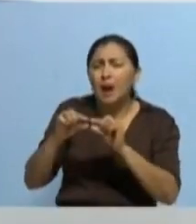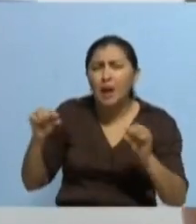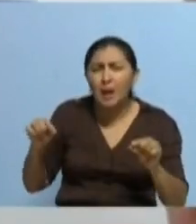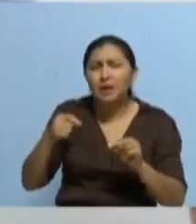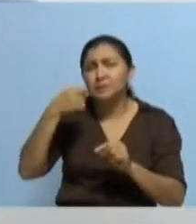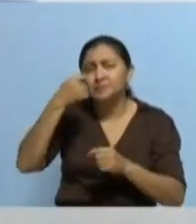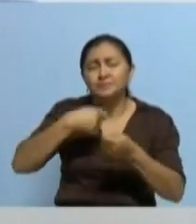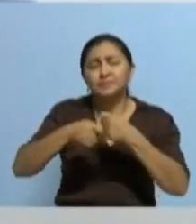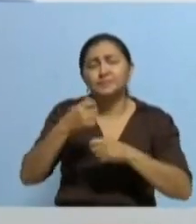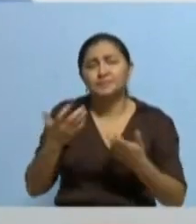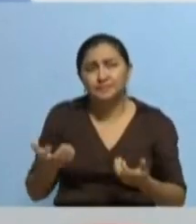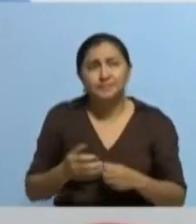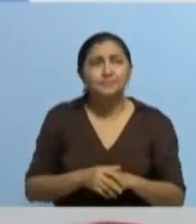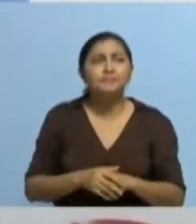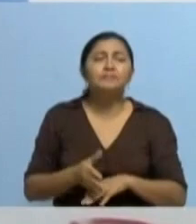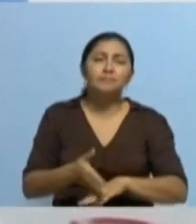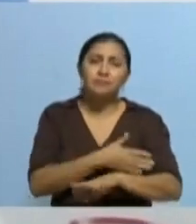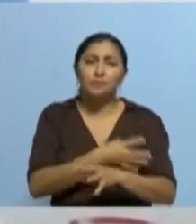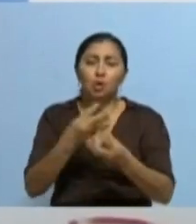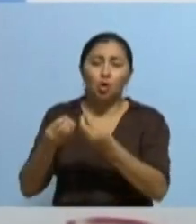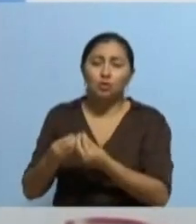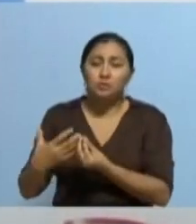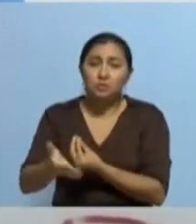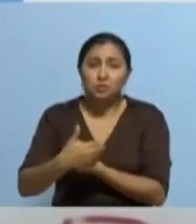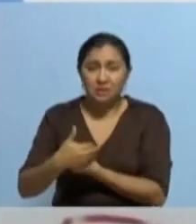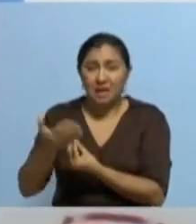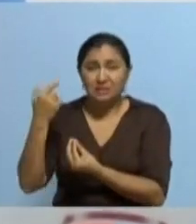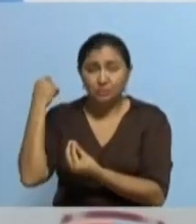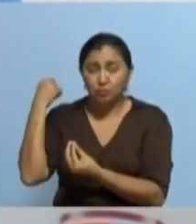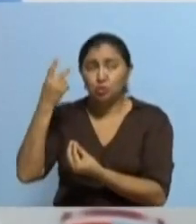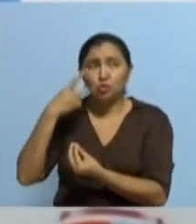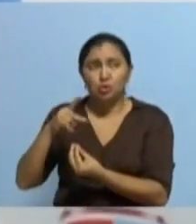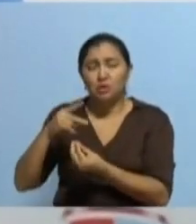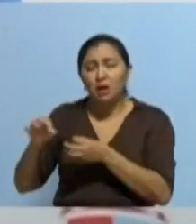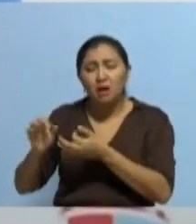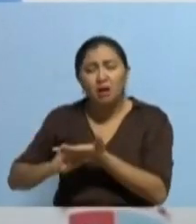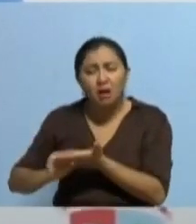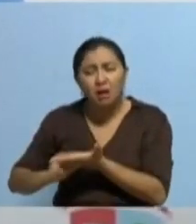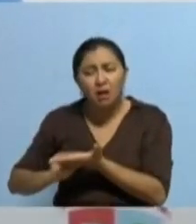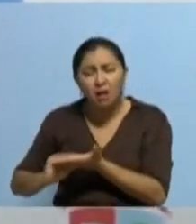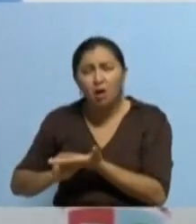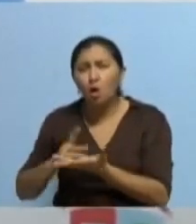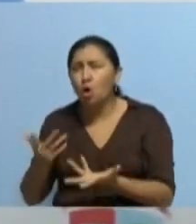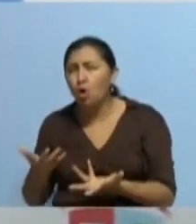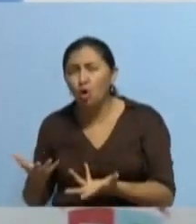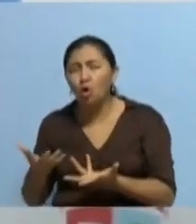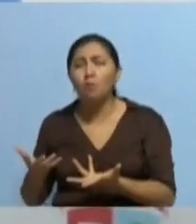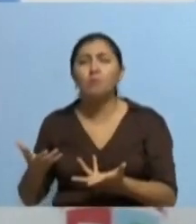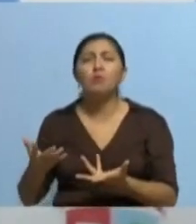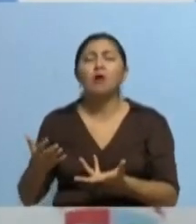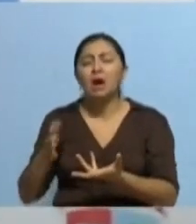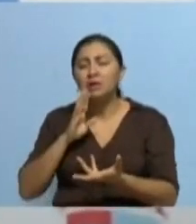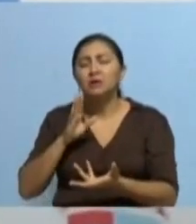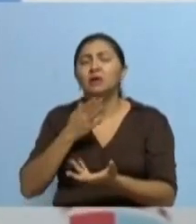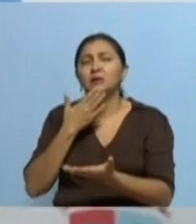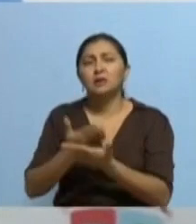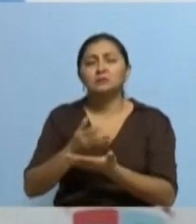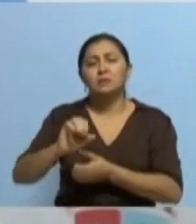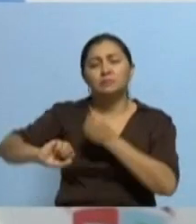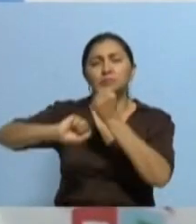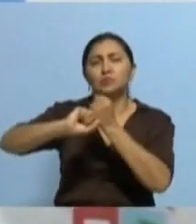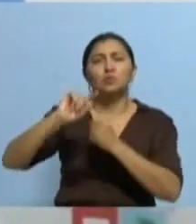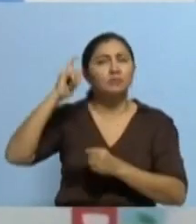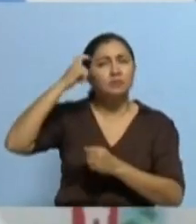un consejo de seguridad que hicimos hace 2 días, precisamente definimos, gracias al apoyo también de la Gobernación del Atlántico a